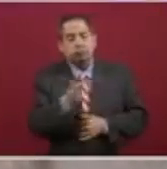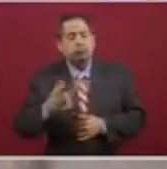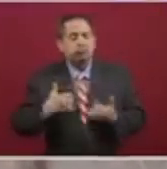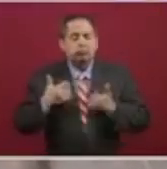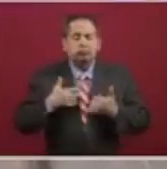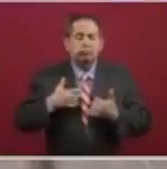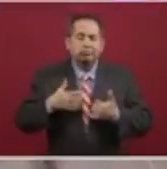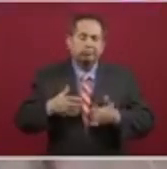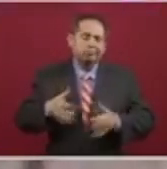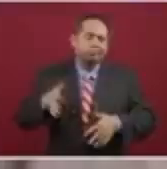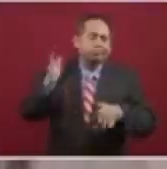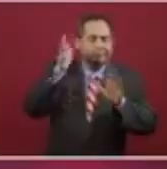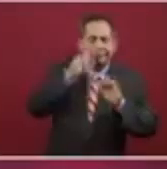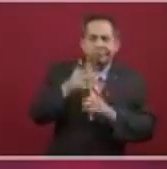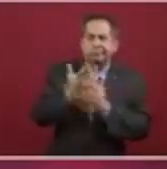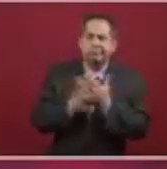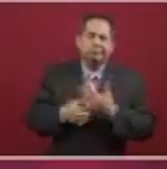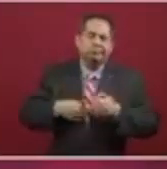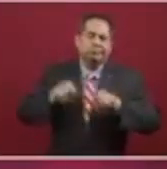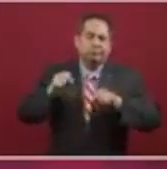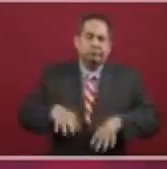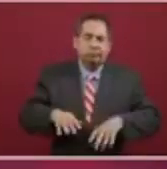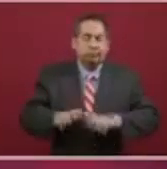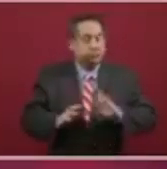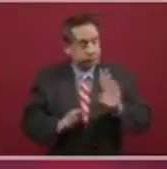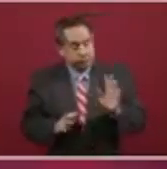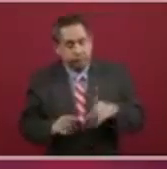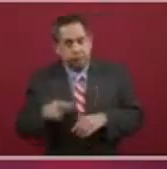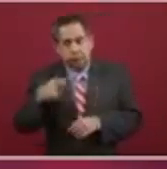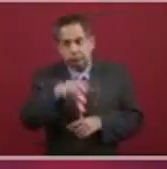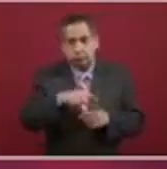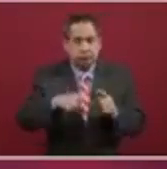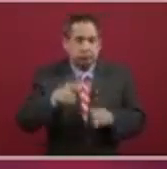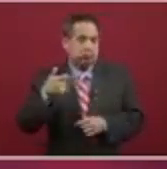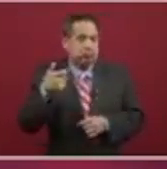dejado de asistir y a ellos pues simplemente